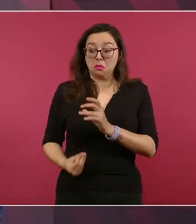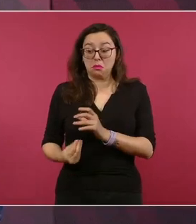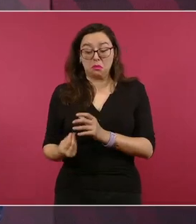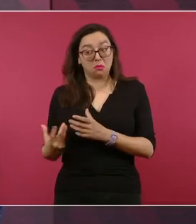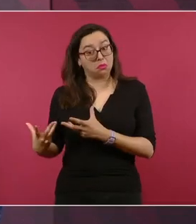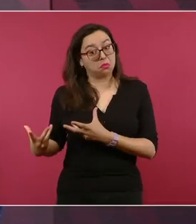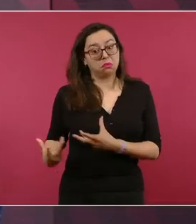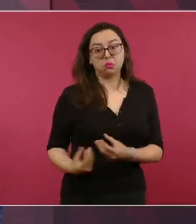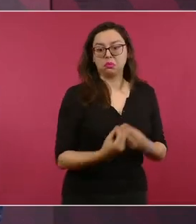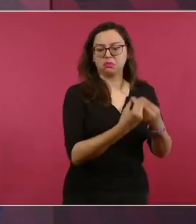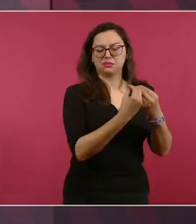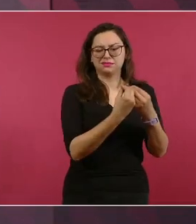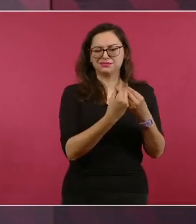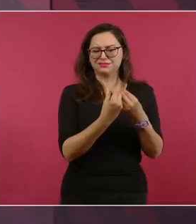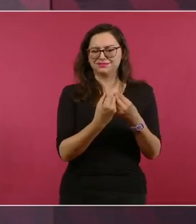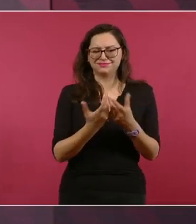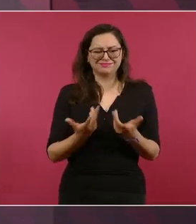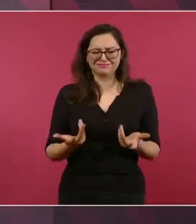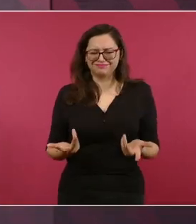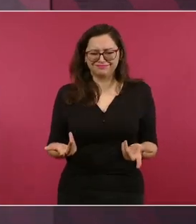vicepresidente. O sea,